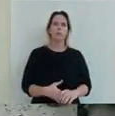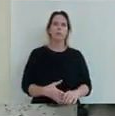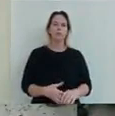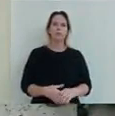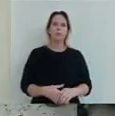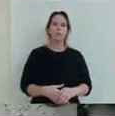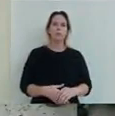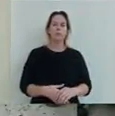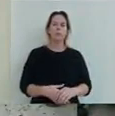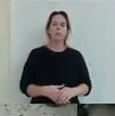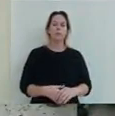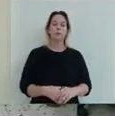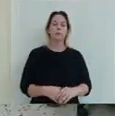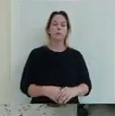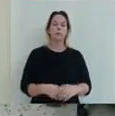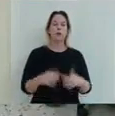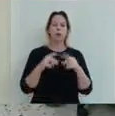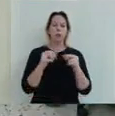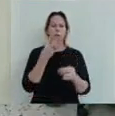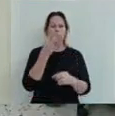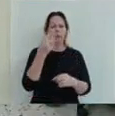Artículo 46.